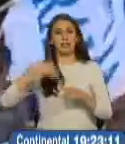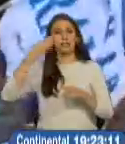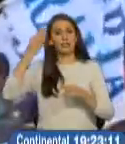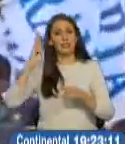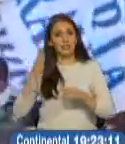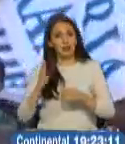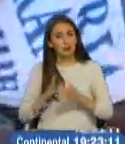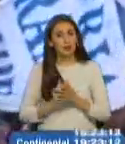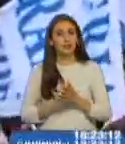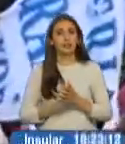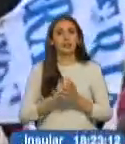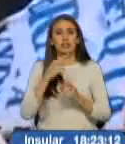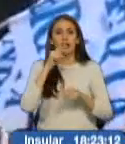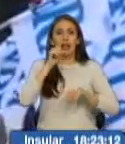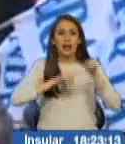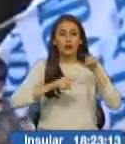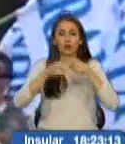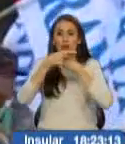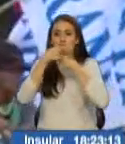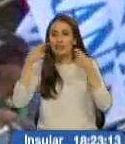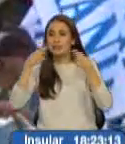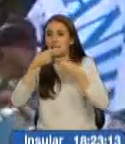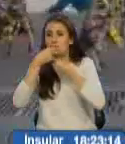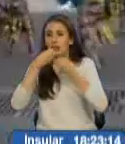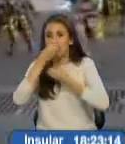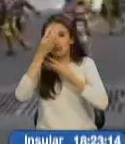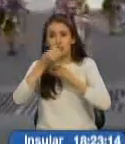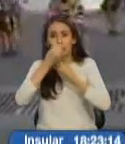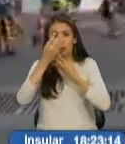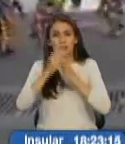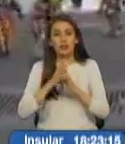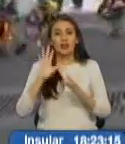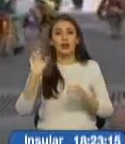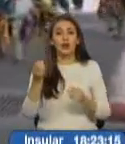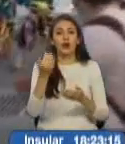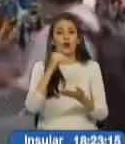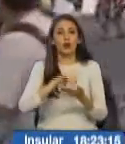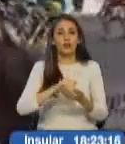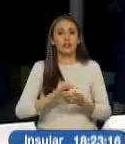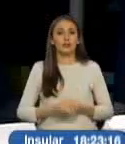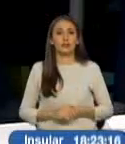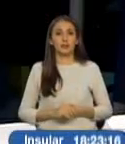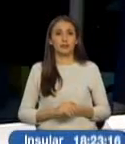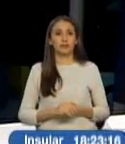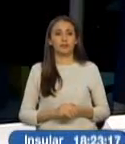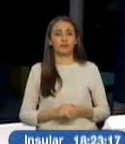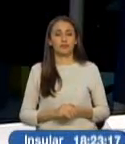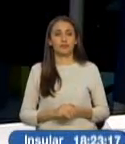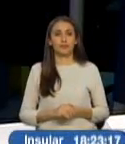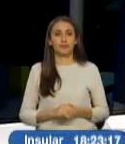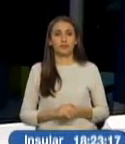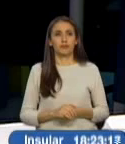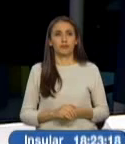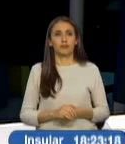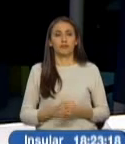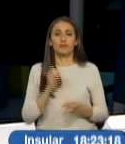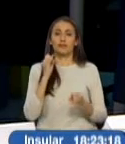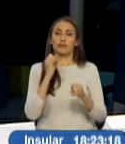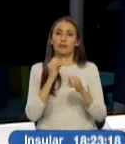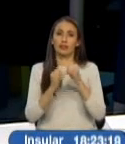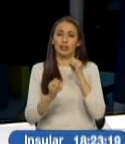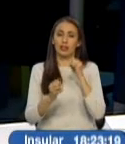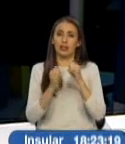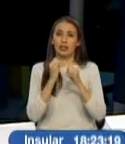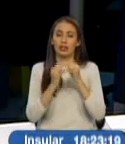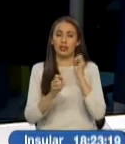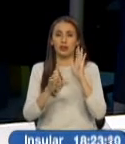base a estrategias de engaño lograron retomar el poder. Carlos Flores, Ecuador TV. Y el último decreto que emitió